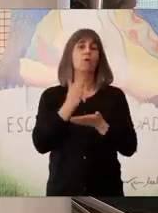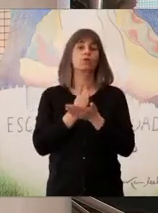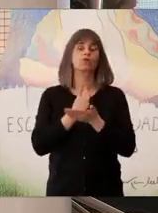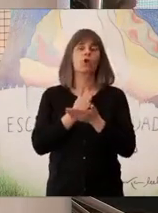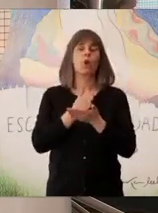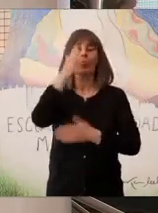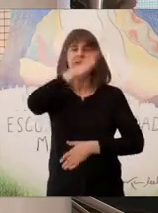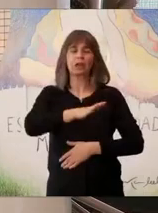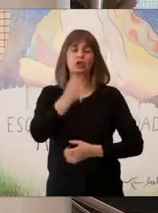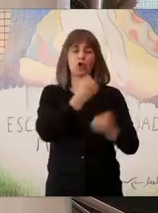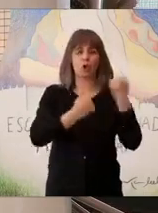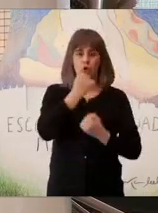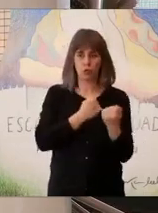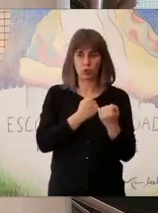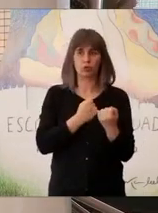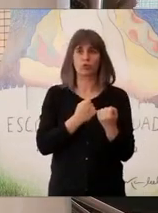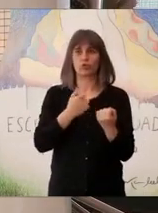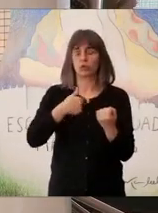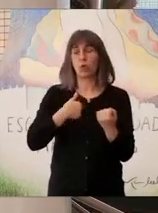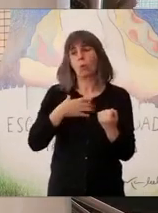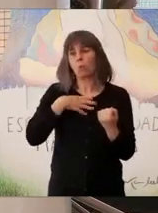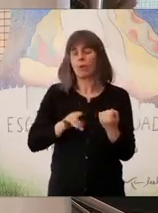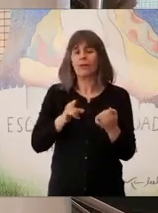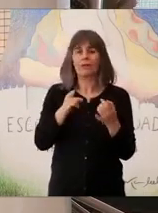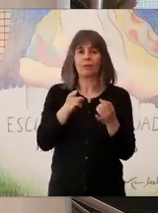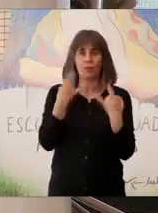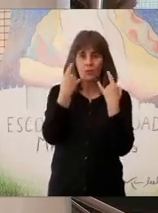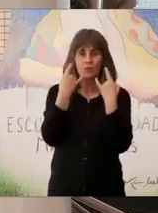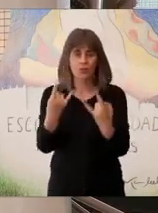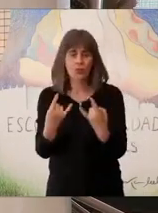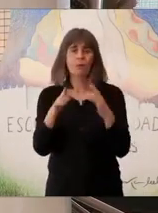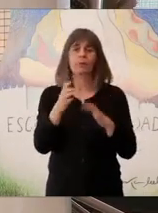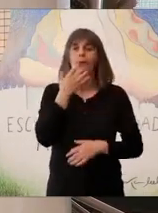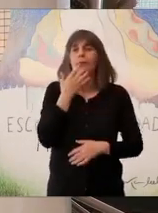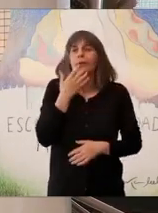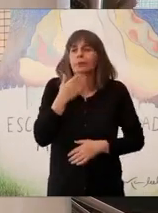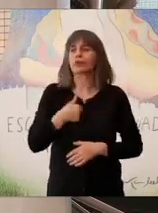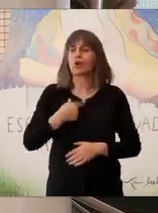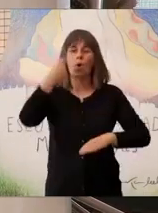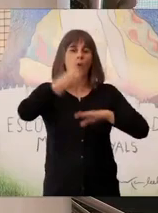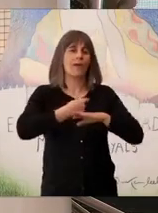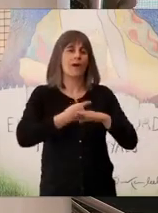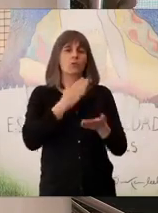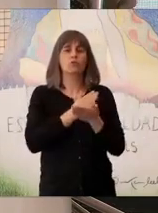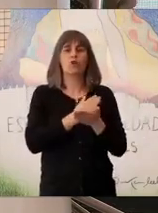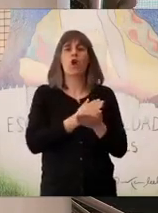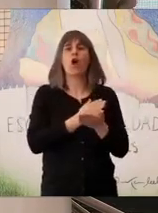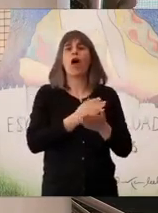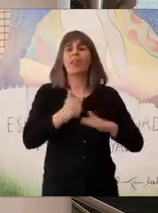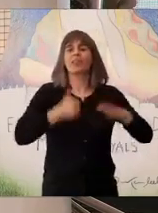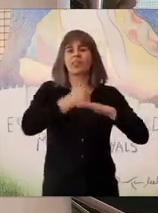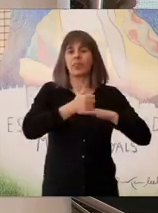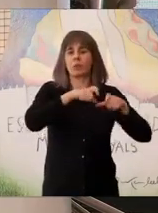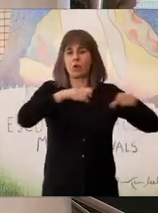delitos económicos, como soy penalista, me llamaría mucho la atención, pero no sé, algo del Tribunal de Cuentas, me obligan a hacerlo, yo pues muy bien, como lo tengo que hacer, lo